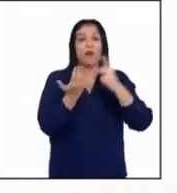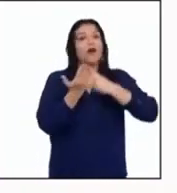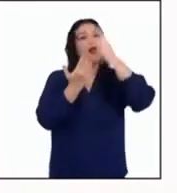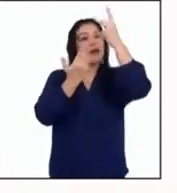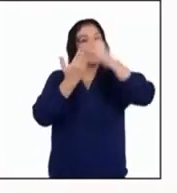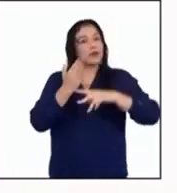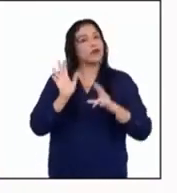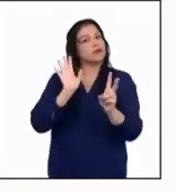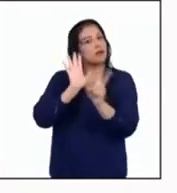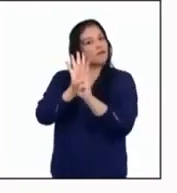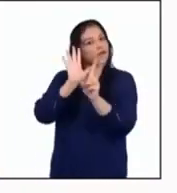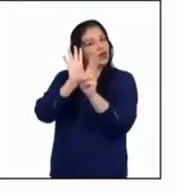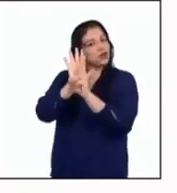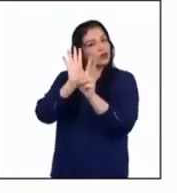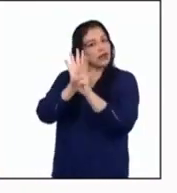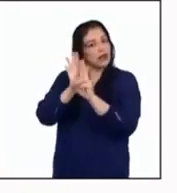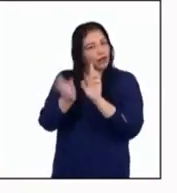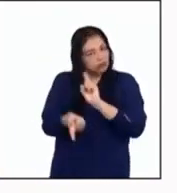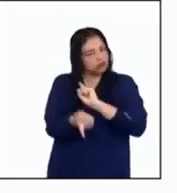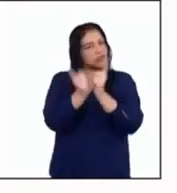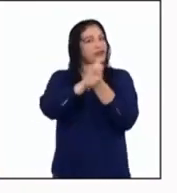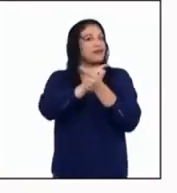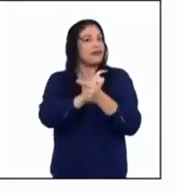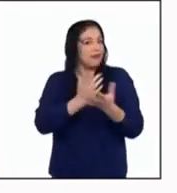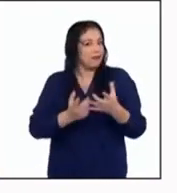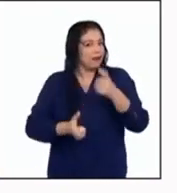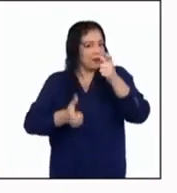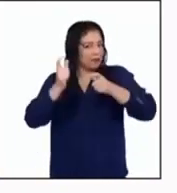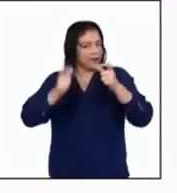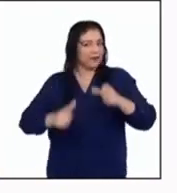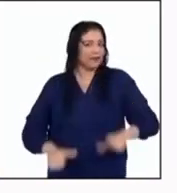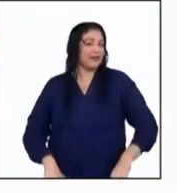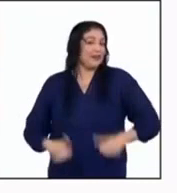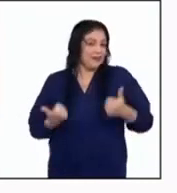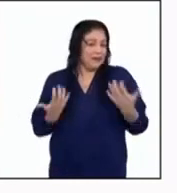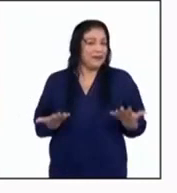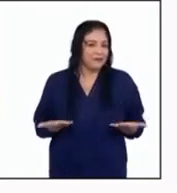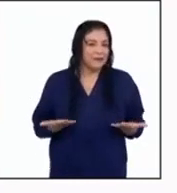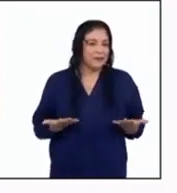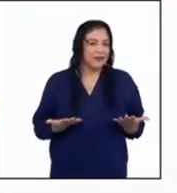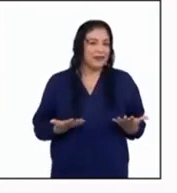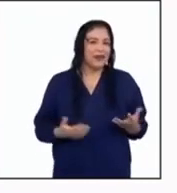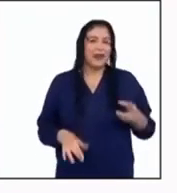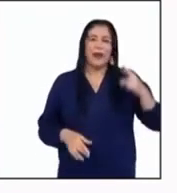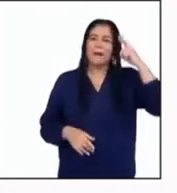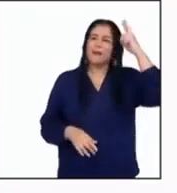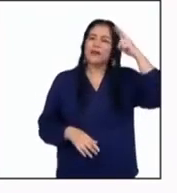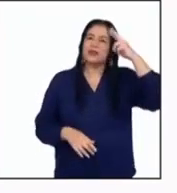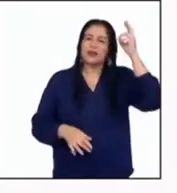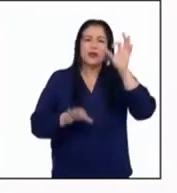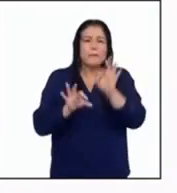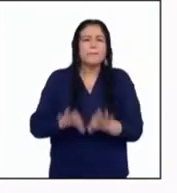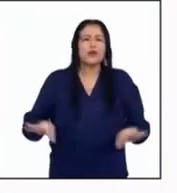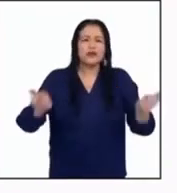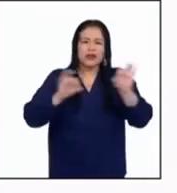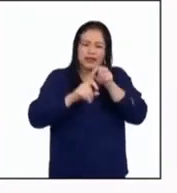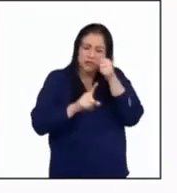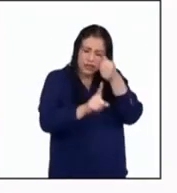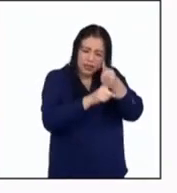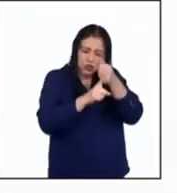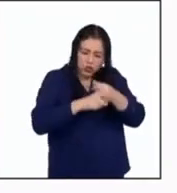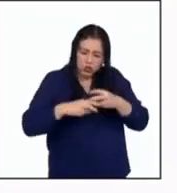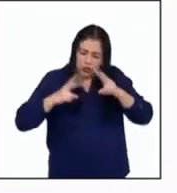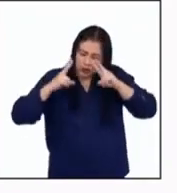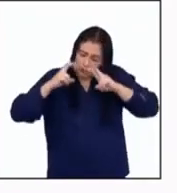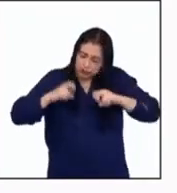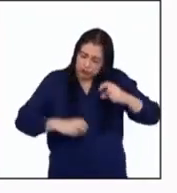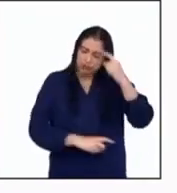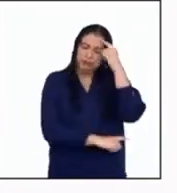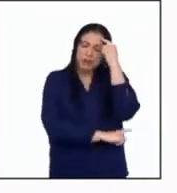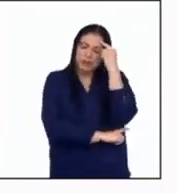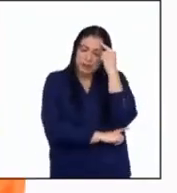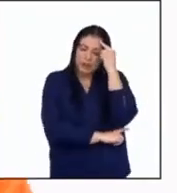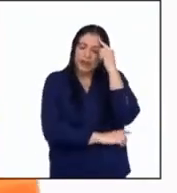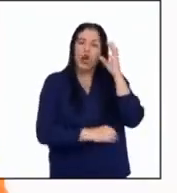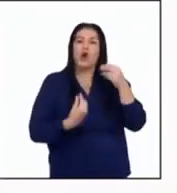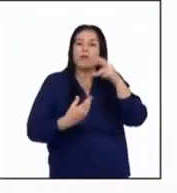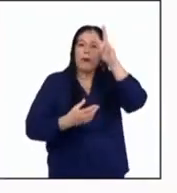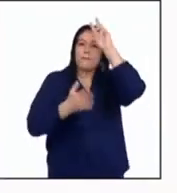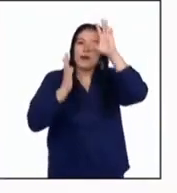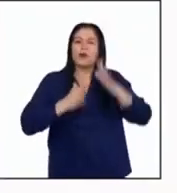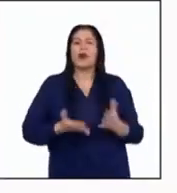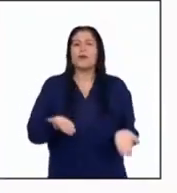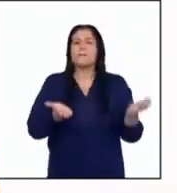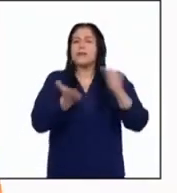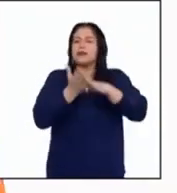de voluntariado transformador. Por eso es tan importante reflexionar sobre la importancia de ser ciudadanos